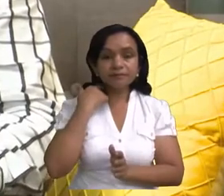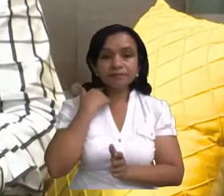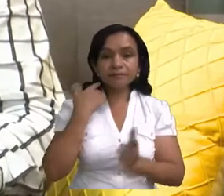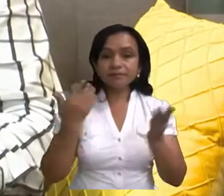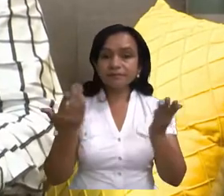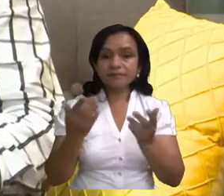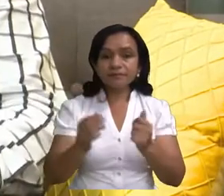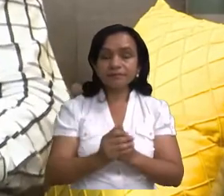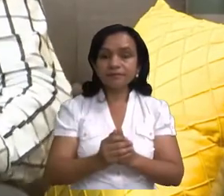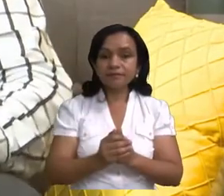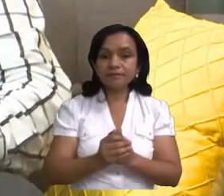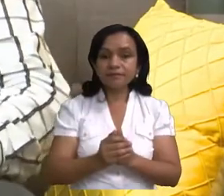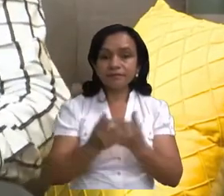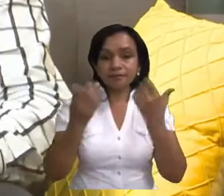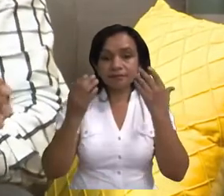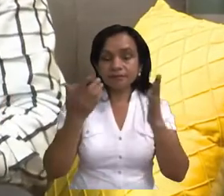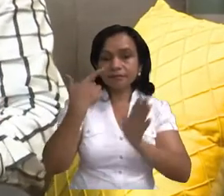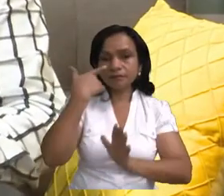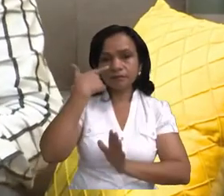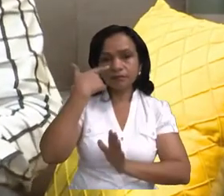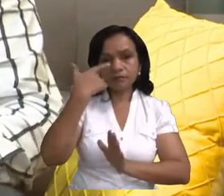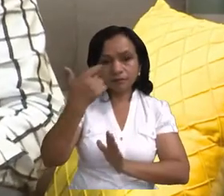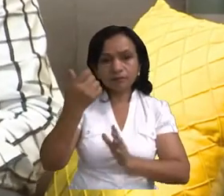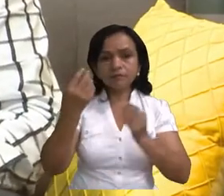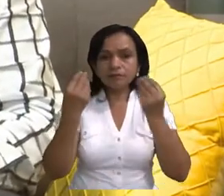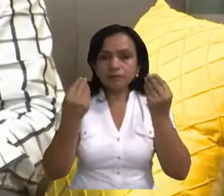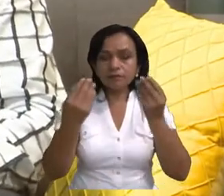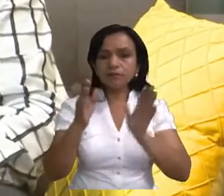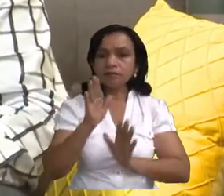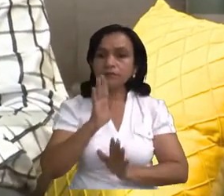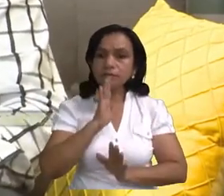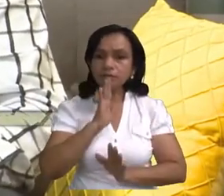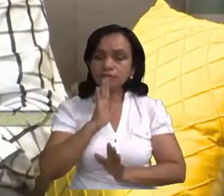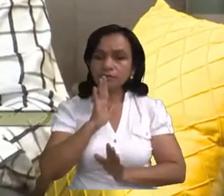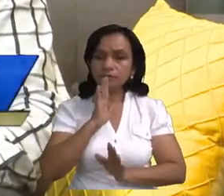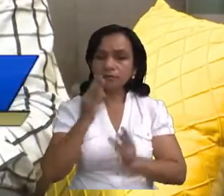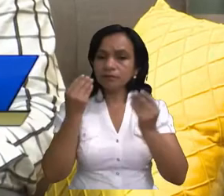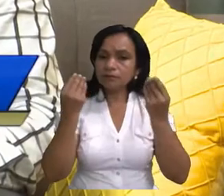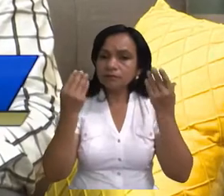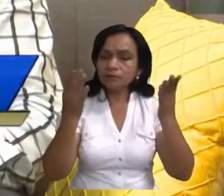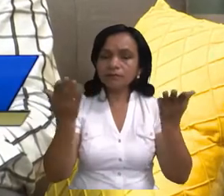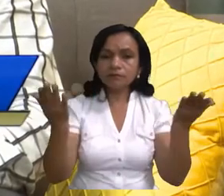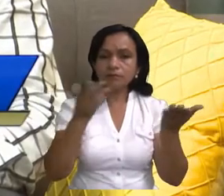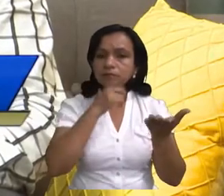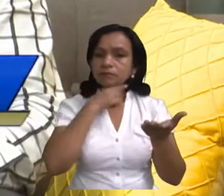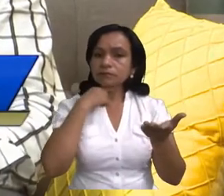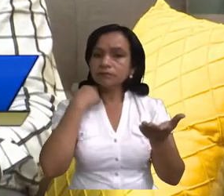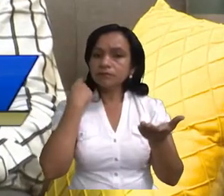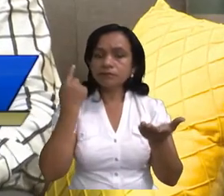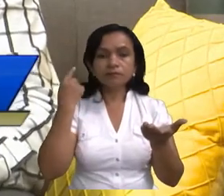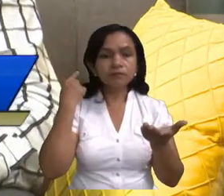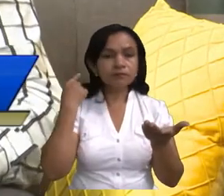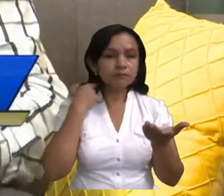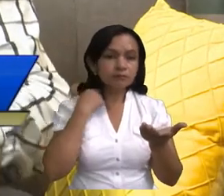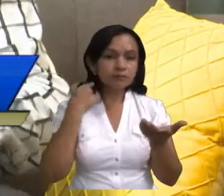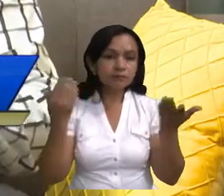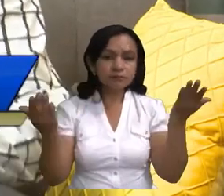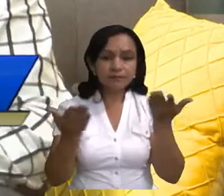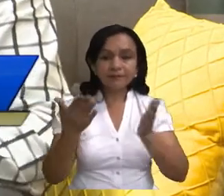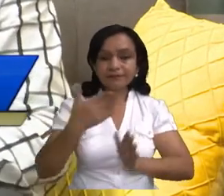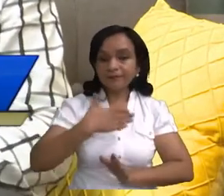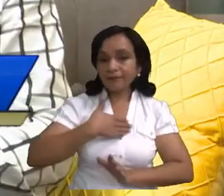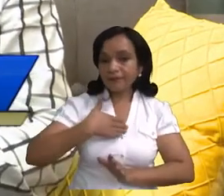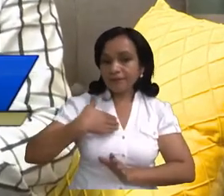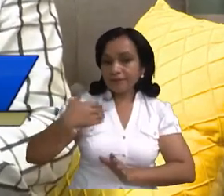con mucho que conocer, con mucho que hablar. Claro, obviamente siempre una constante de mejora